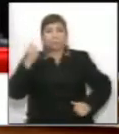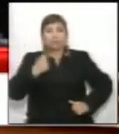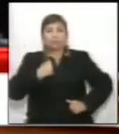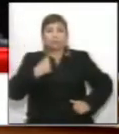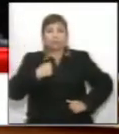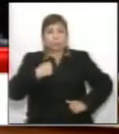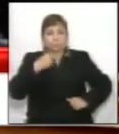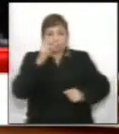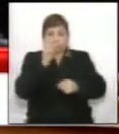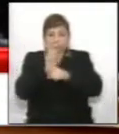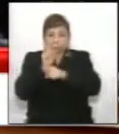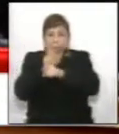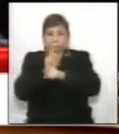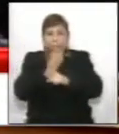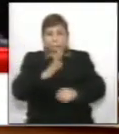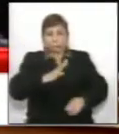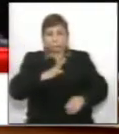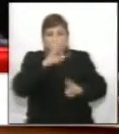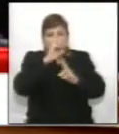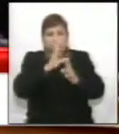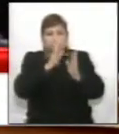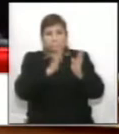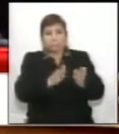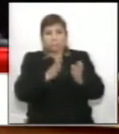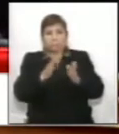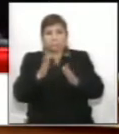nos enseñó lo que es disciplina y lo que es orden.